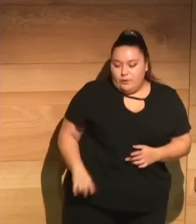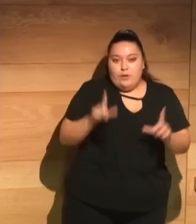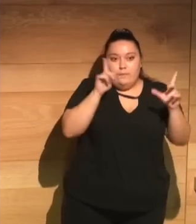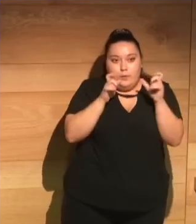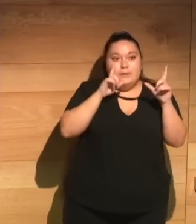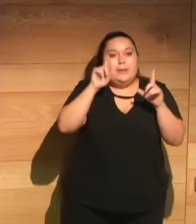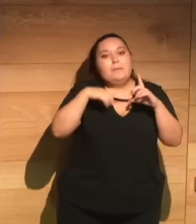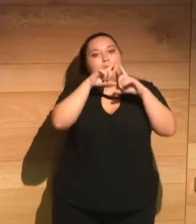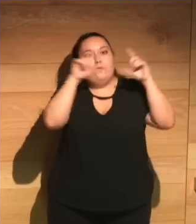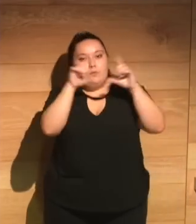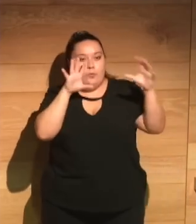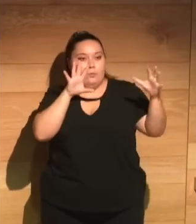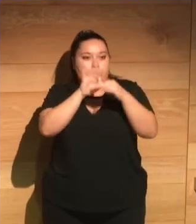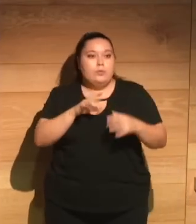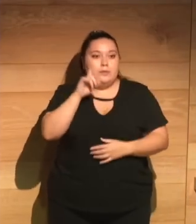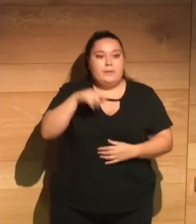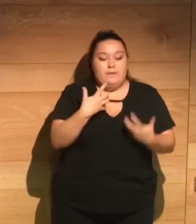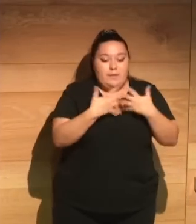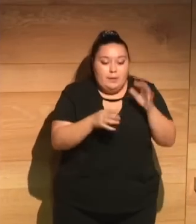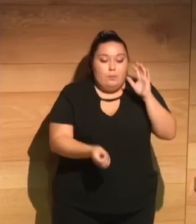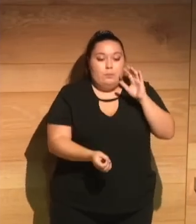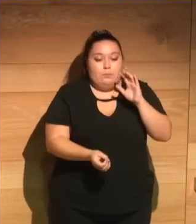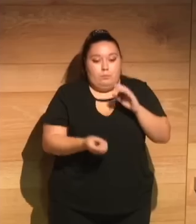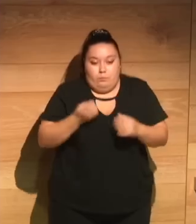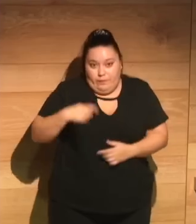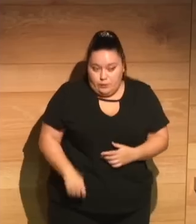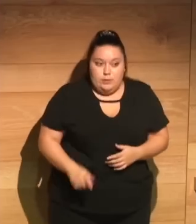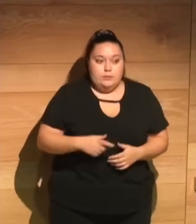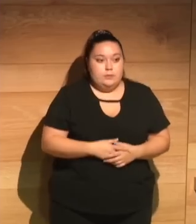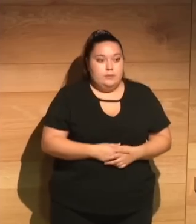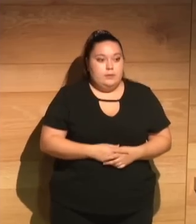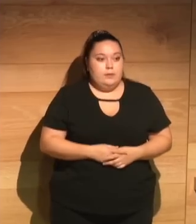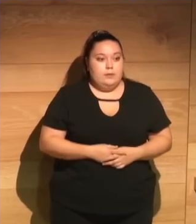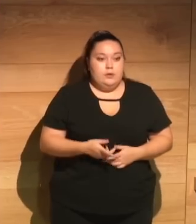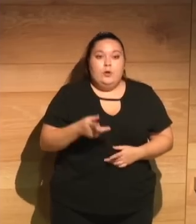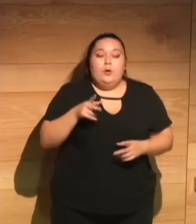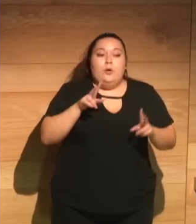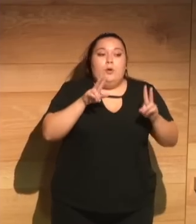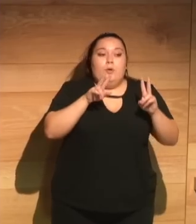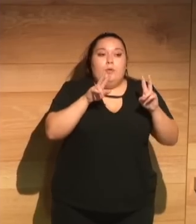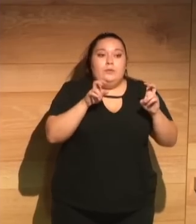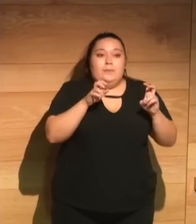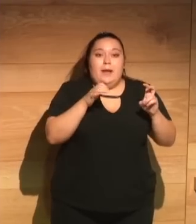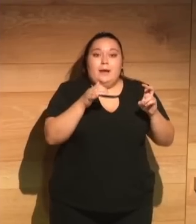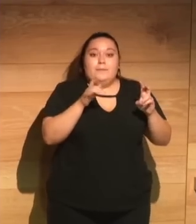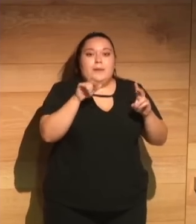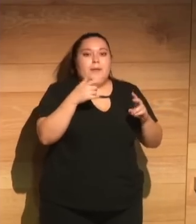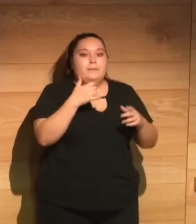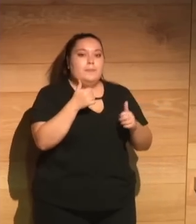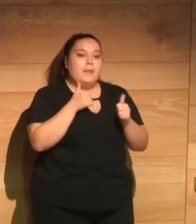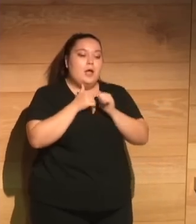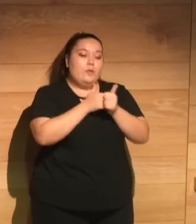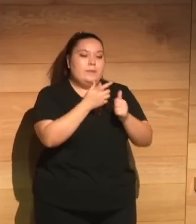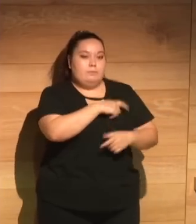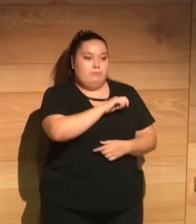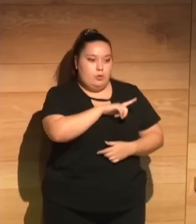empresarios profesionales, que eran fabricantes profesionales y que resuelven un tema muy ayudados por un español. No vamos a